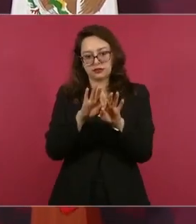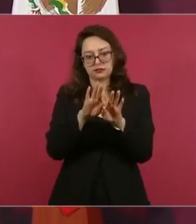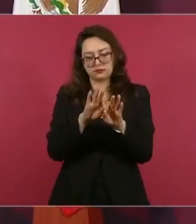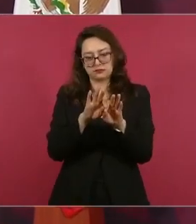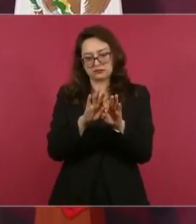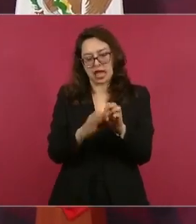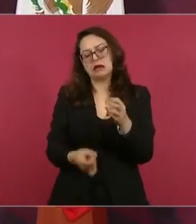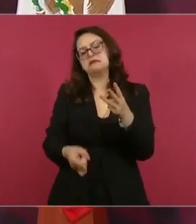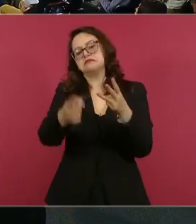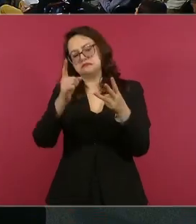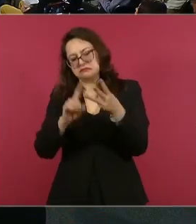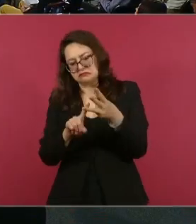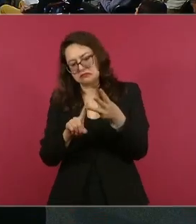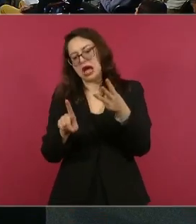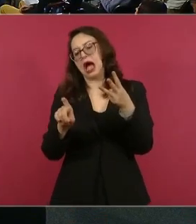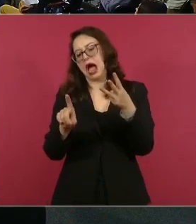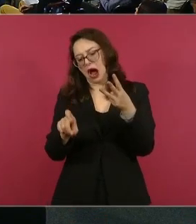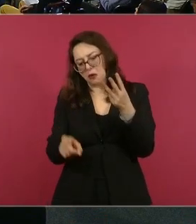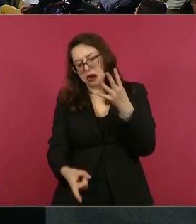comunicaciones,